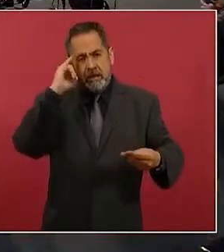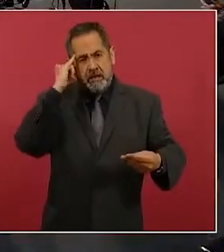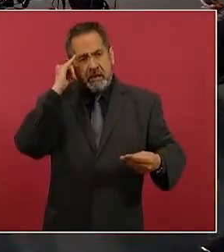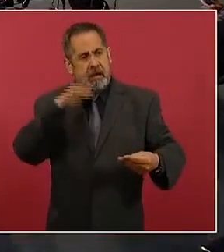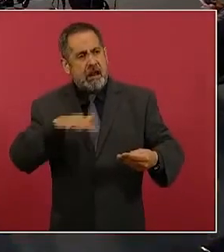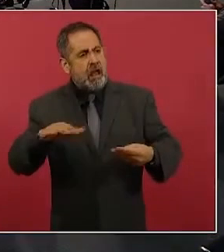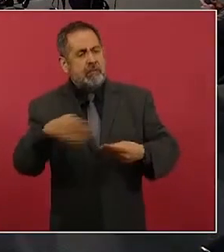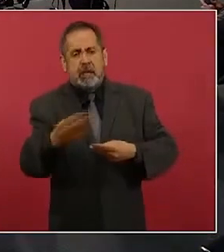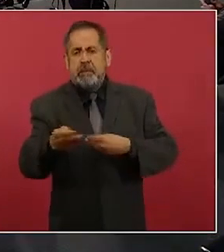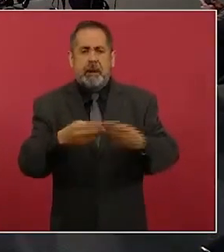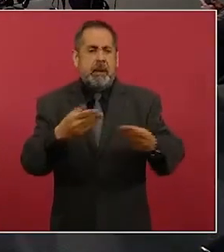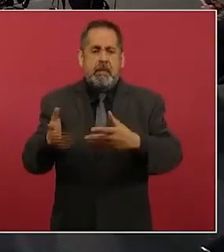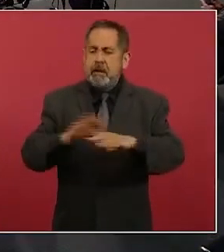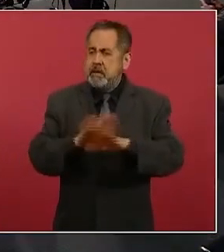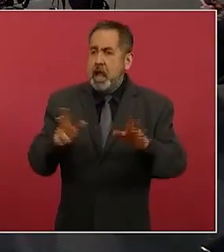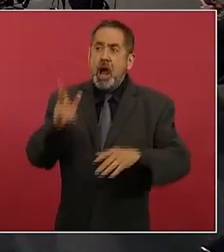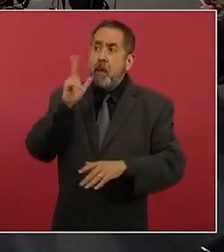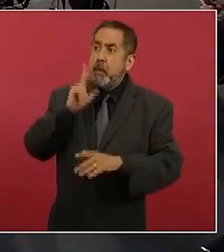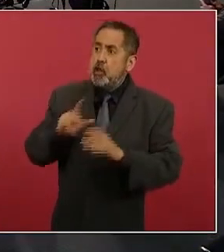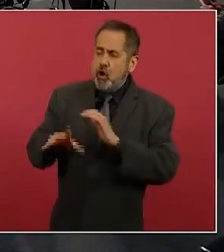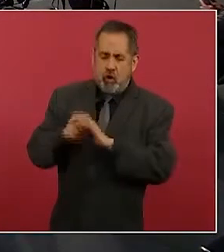y se recuperó el petróleo